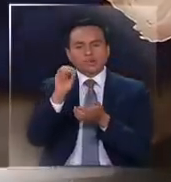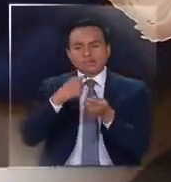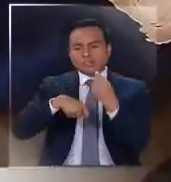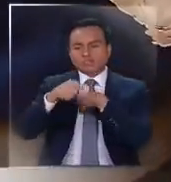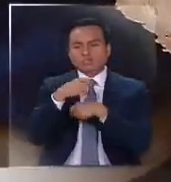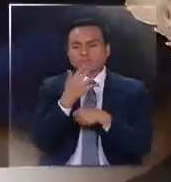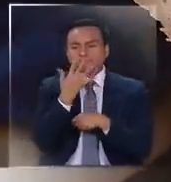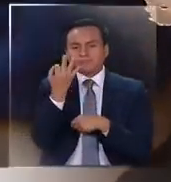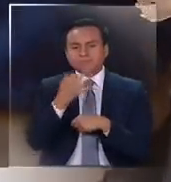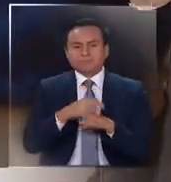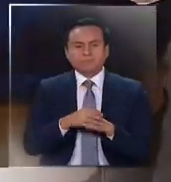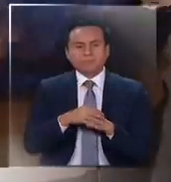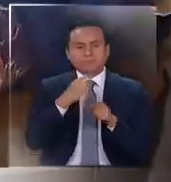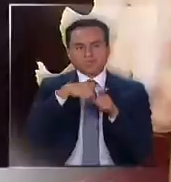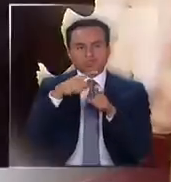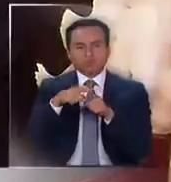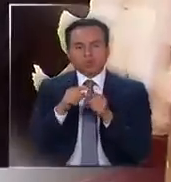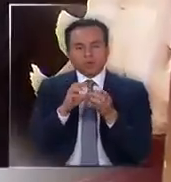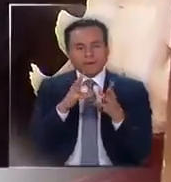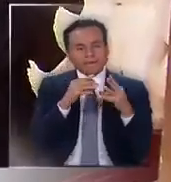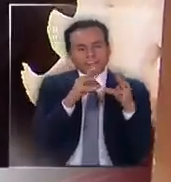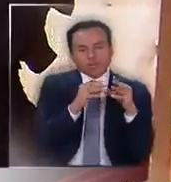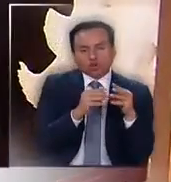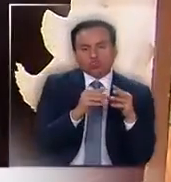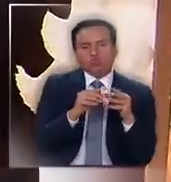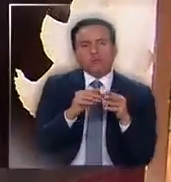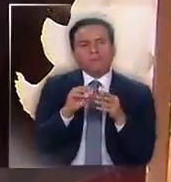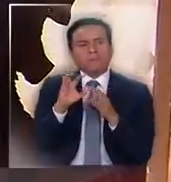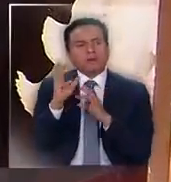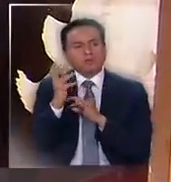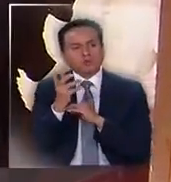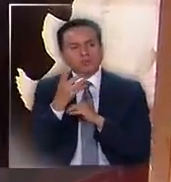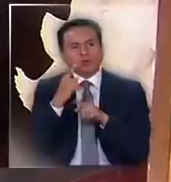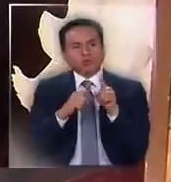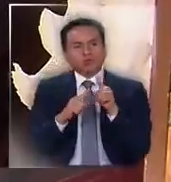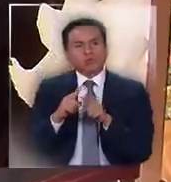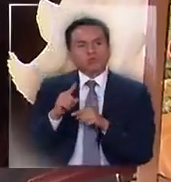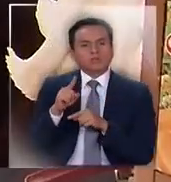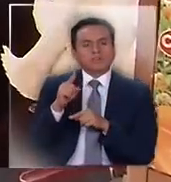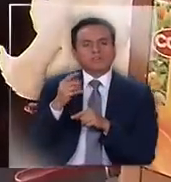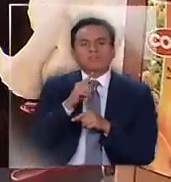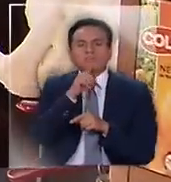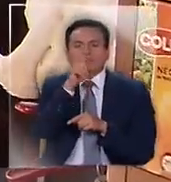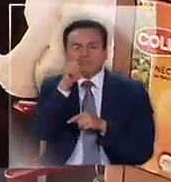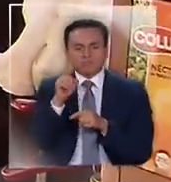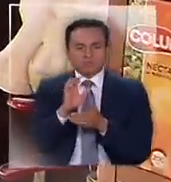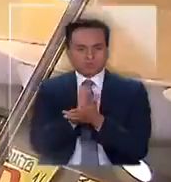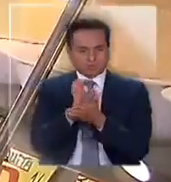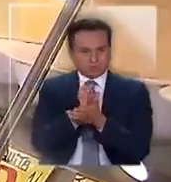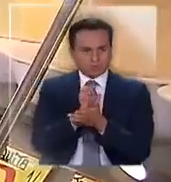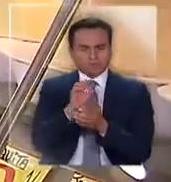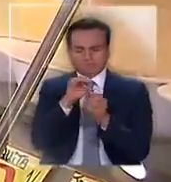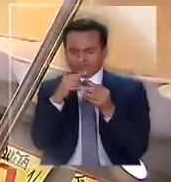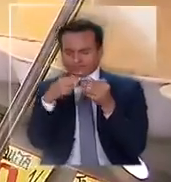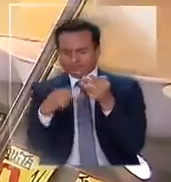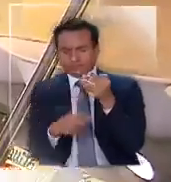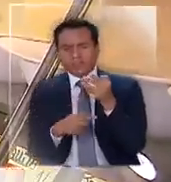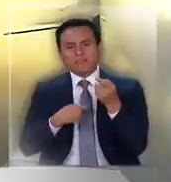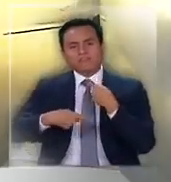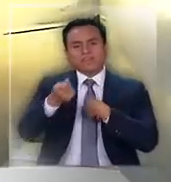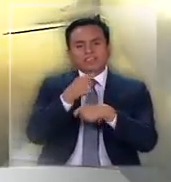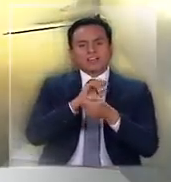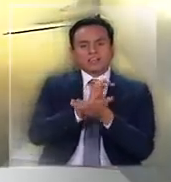manjares. De todas las variedades, mantecoso, queso maduro, quesos finos como camembert, queso gruyere. La venta de quesos